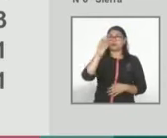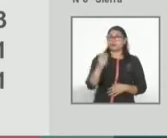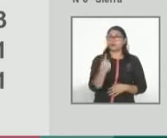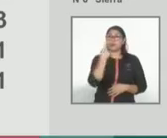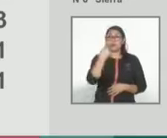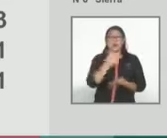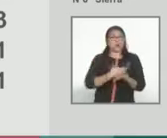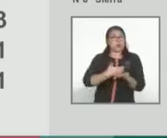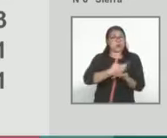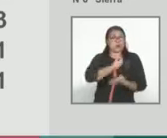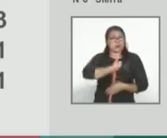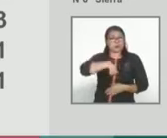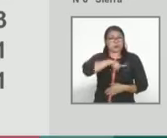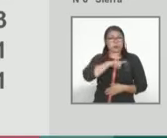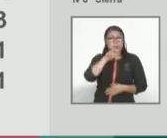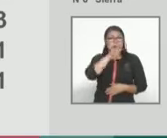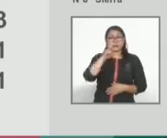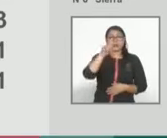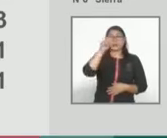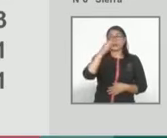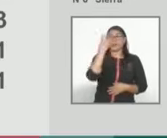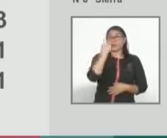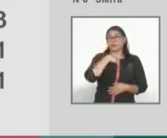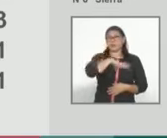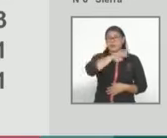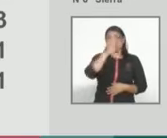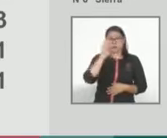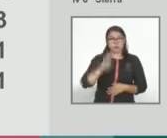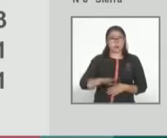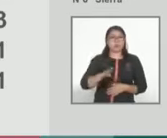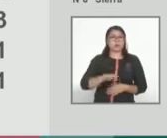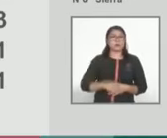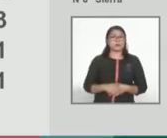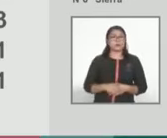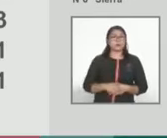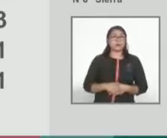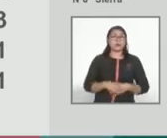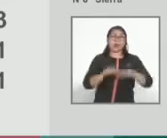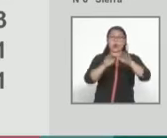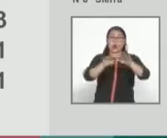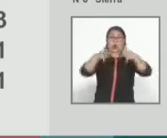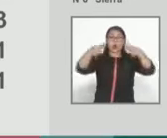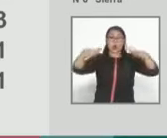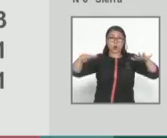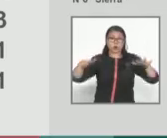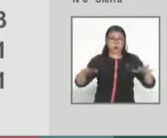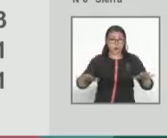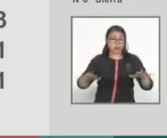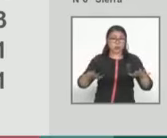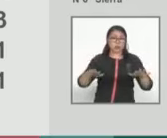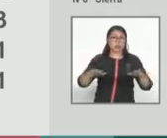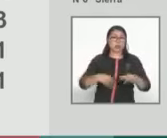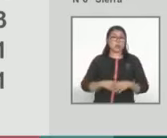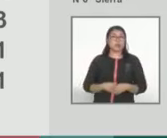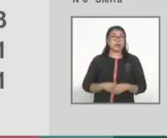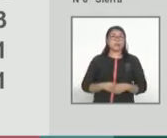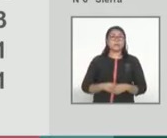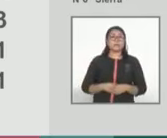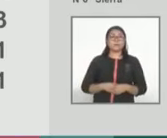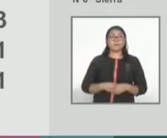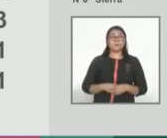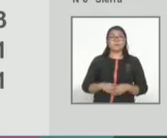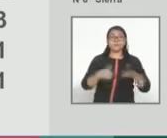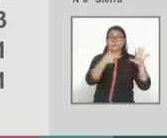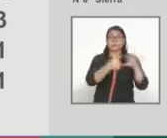1.391 recuperados y 239 defunciones. Mientras que la jurisdicción sanitaria número 4, Costa,